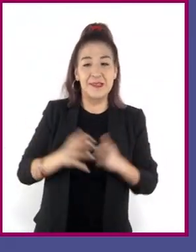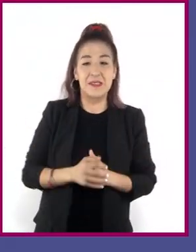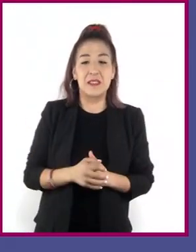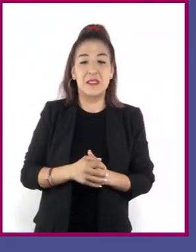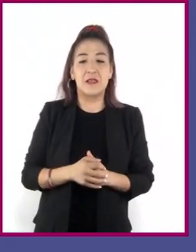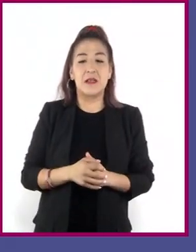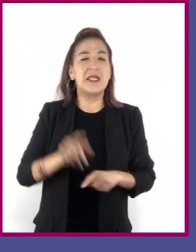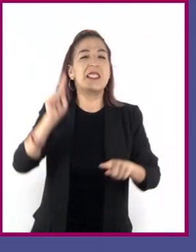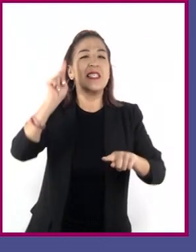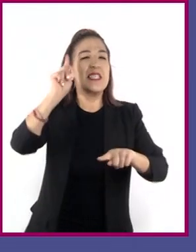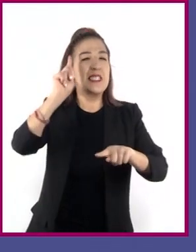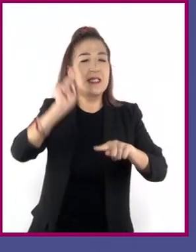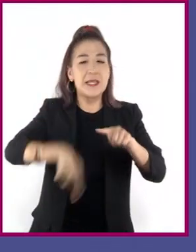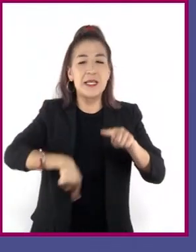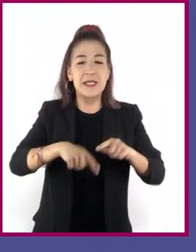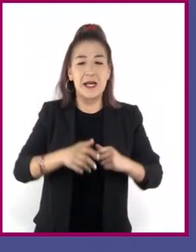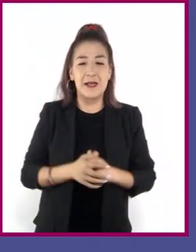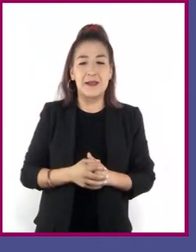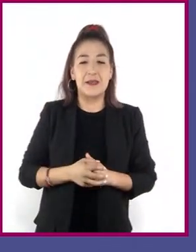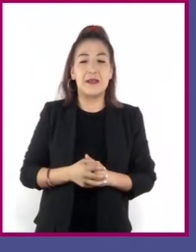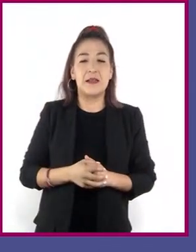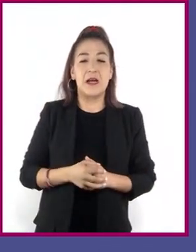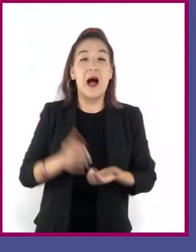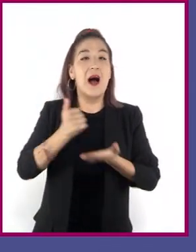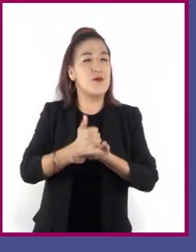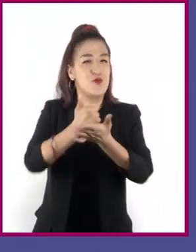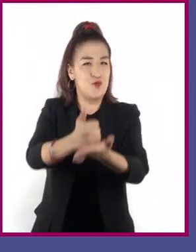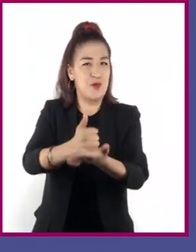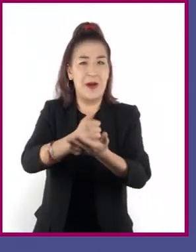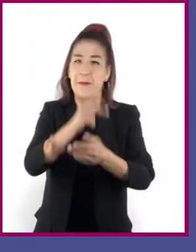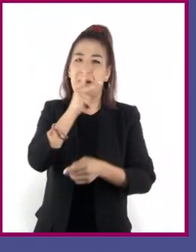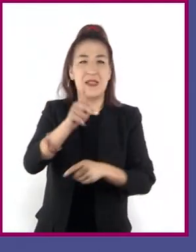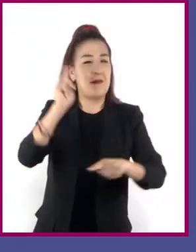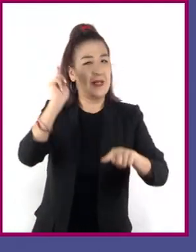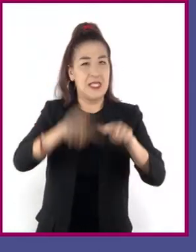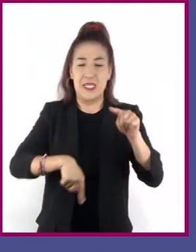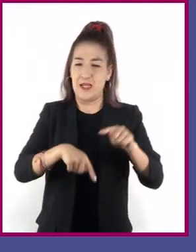aquí estamos en la palabra ayuda